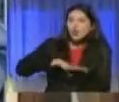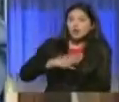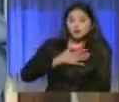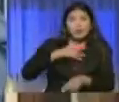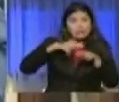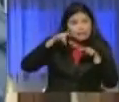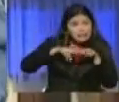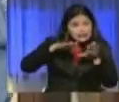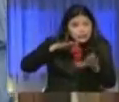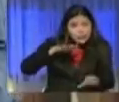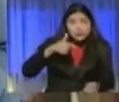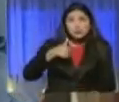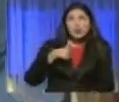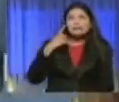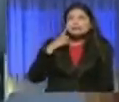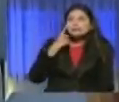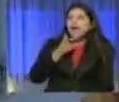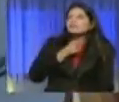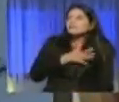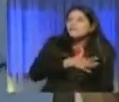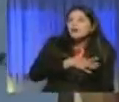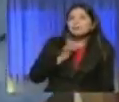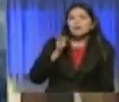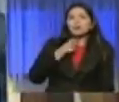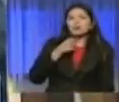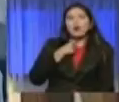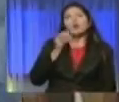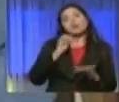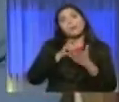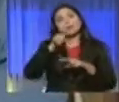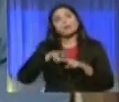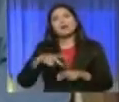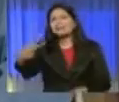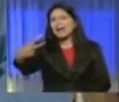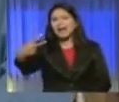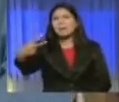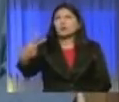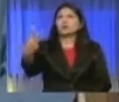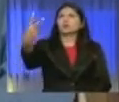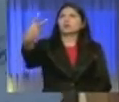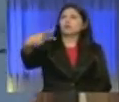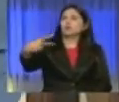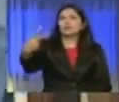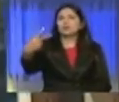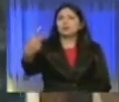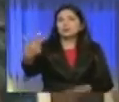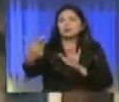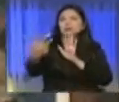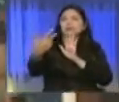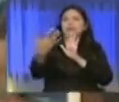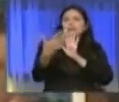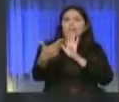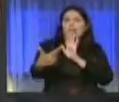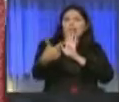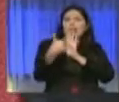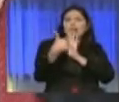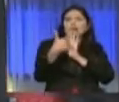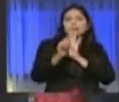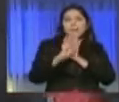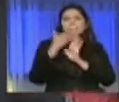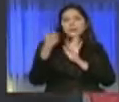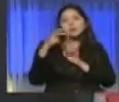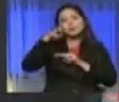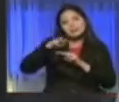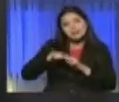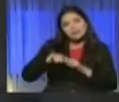personalmente admiré mucho. Yo me voy a sentar nuevamente porque esa cámara no da para mucho, ¿verdad? Está muy pegadita. Con su permiso,